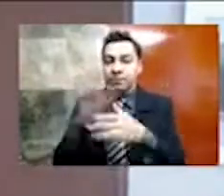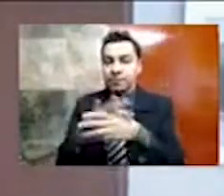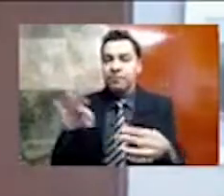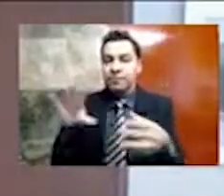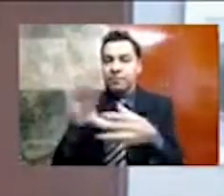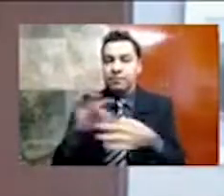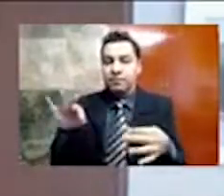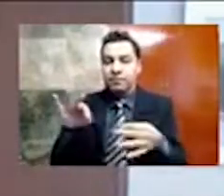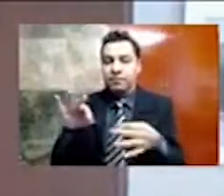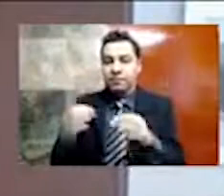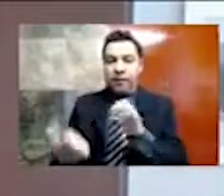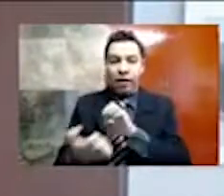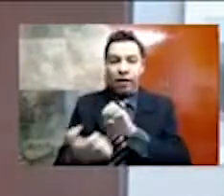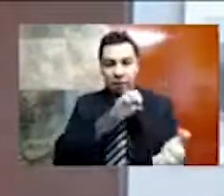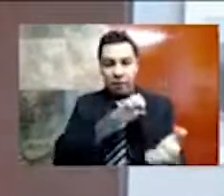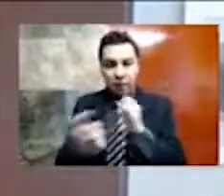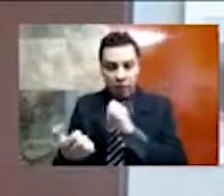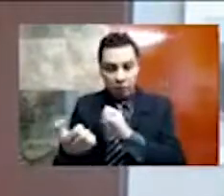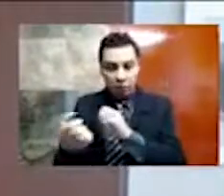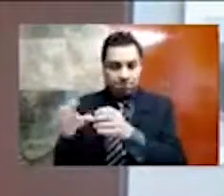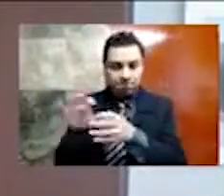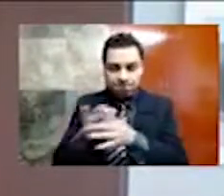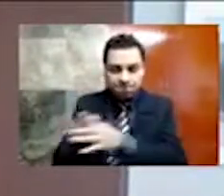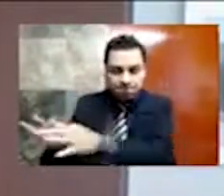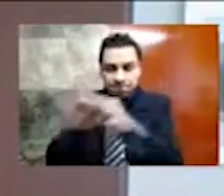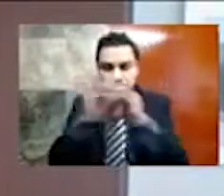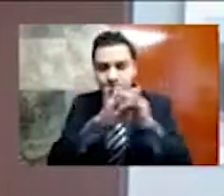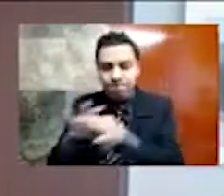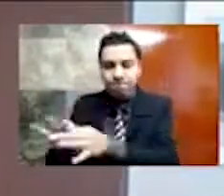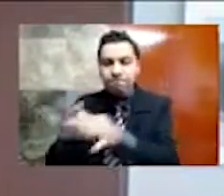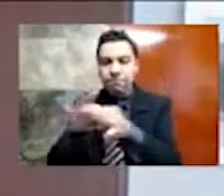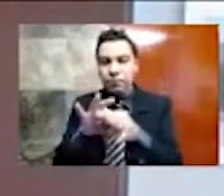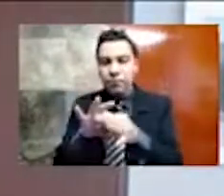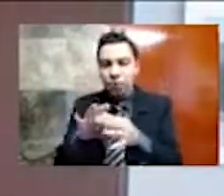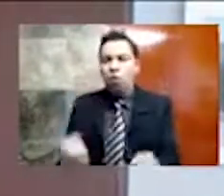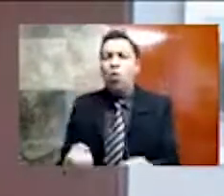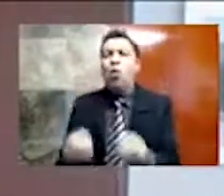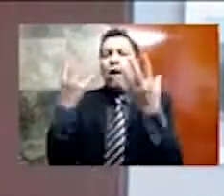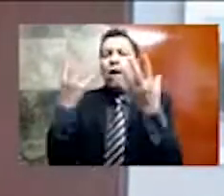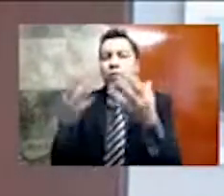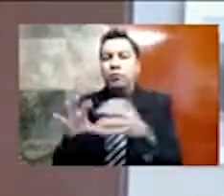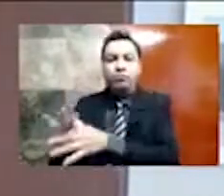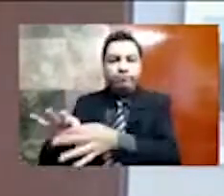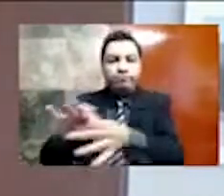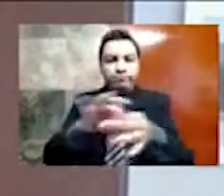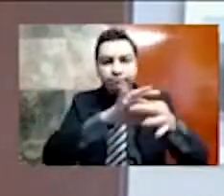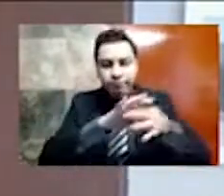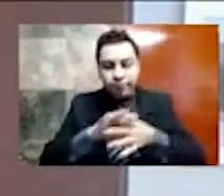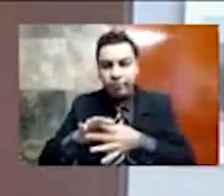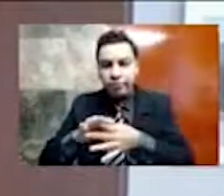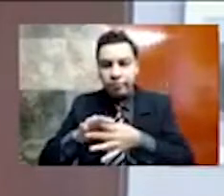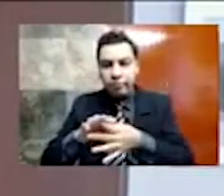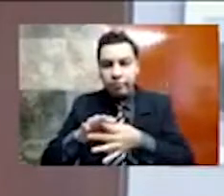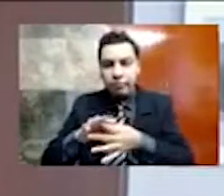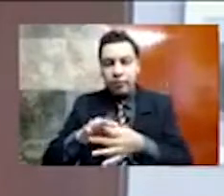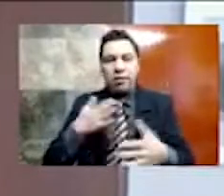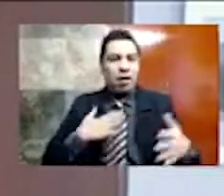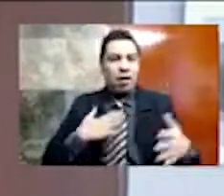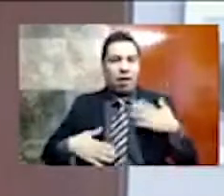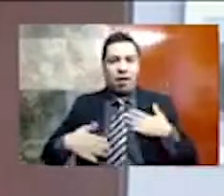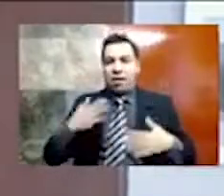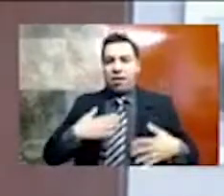los enemigos, de las alianzas enemigas. ¿Cuántos se aliaron para estar en contra de los mexicas? ¿Estaban cansados de este proceso